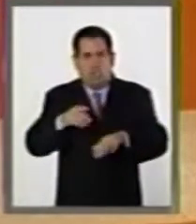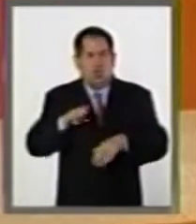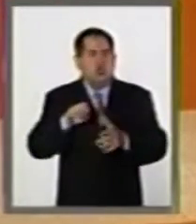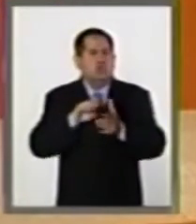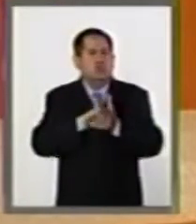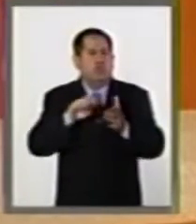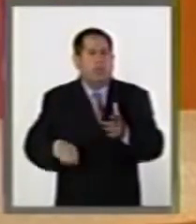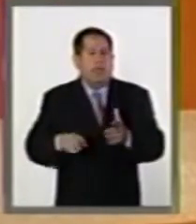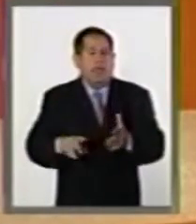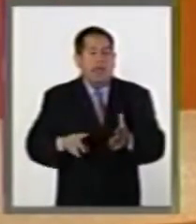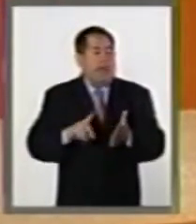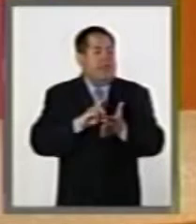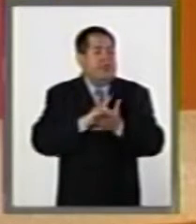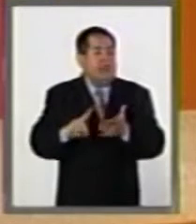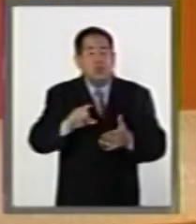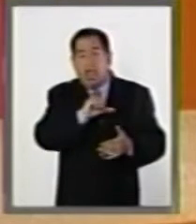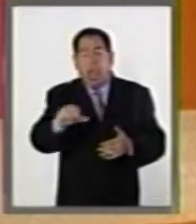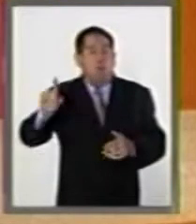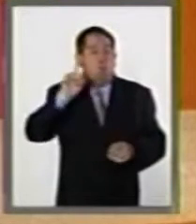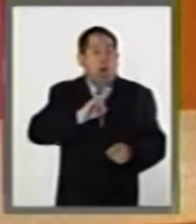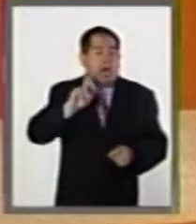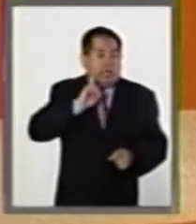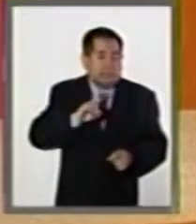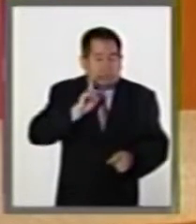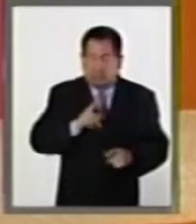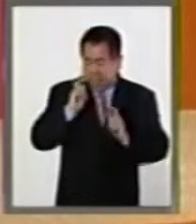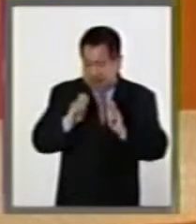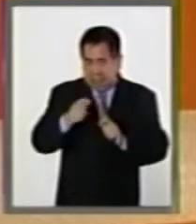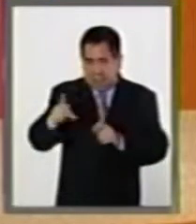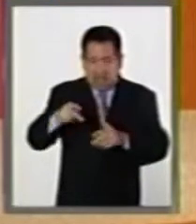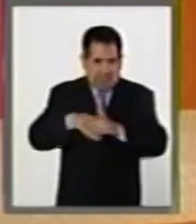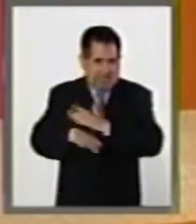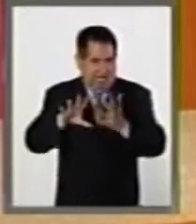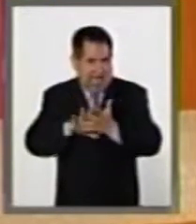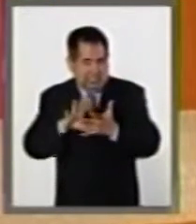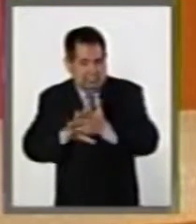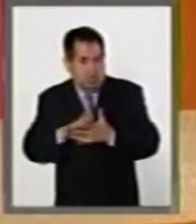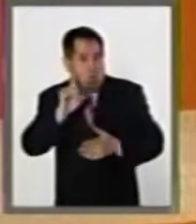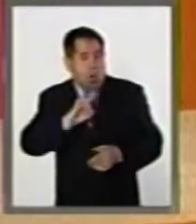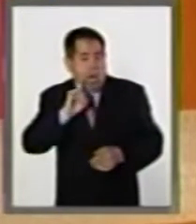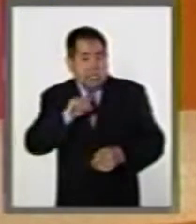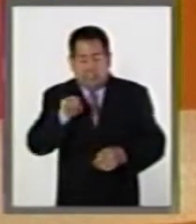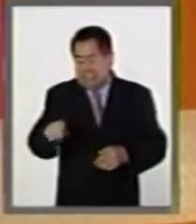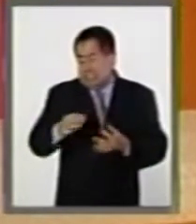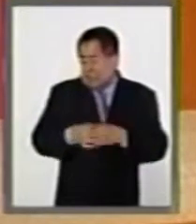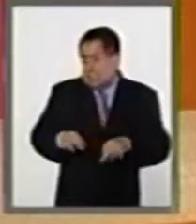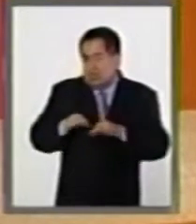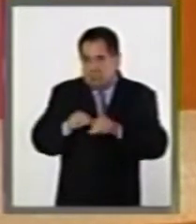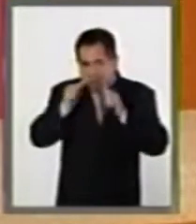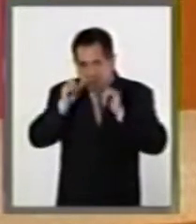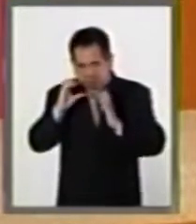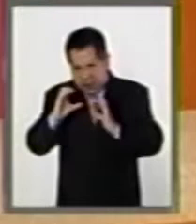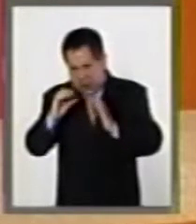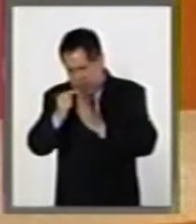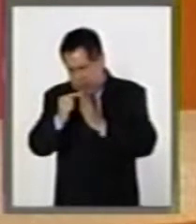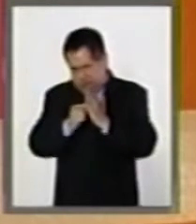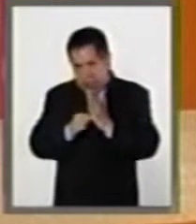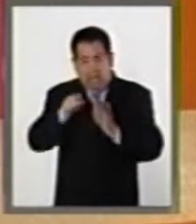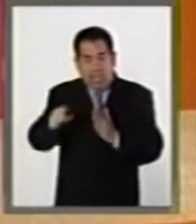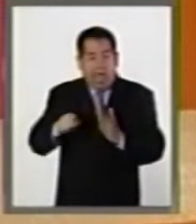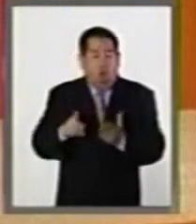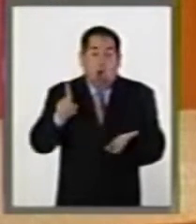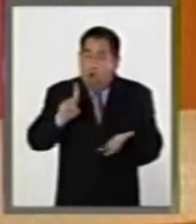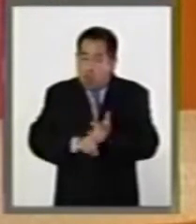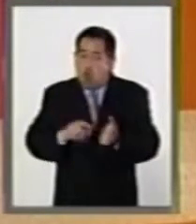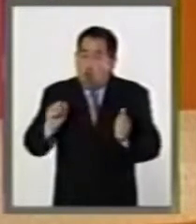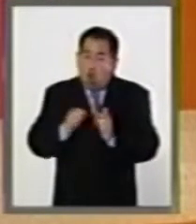régimen de derechos de mujeres privadas de su libertad y especialmente el régimen de mujeres privadas de su libertad que viven con niñas